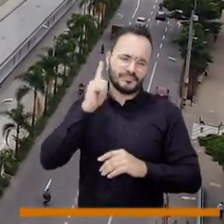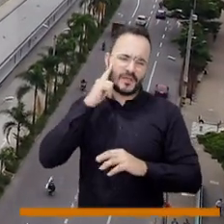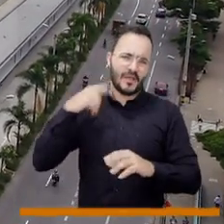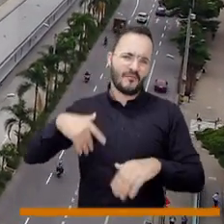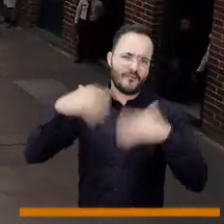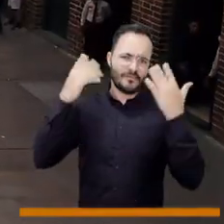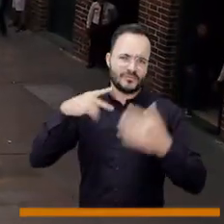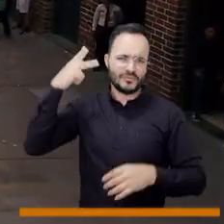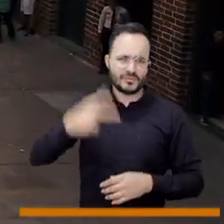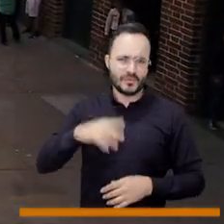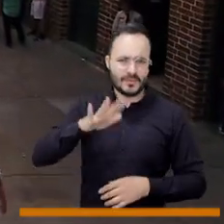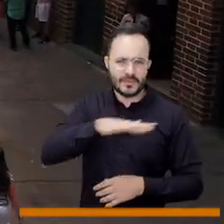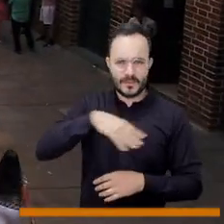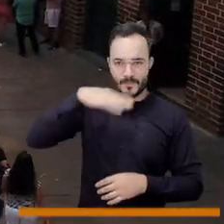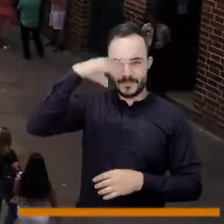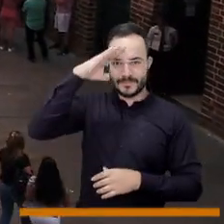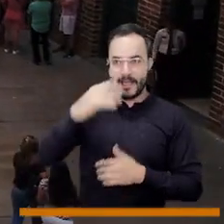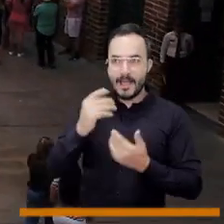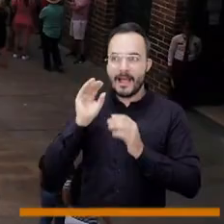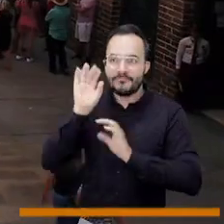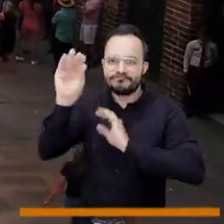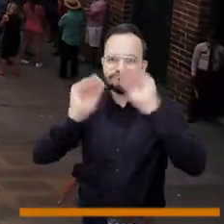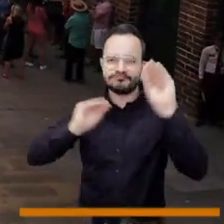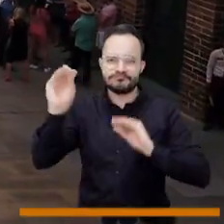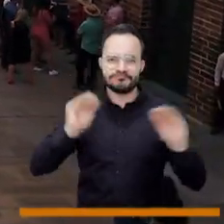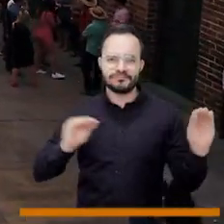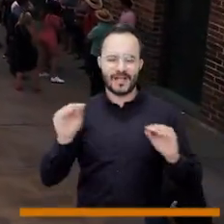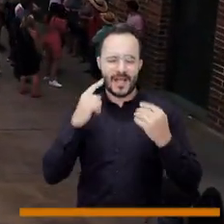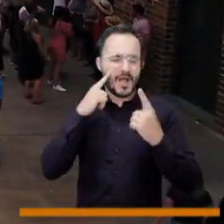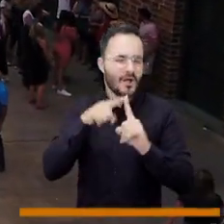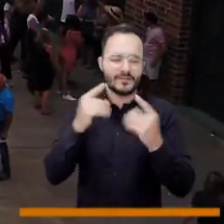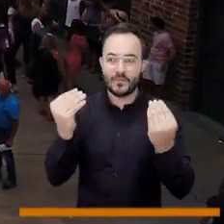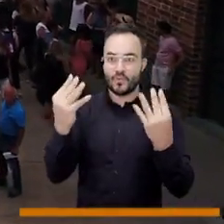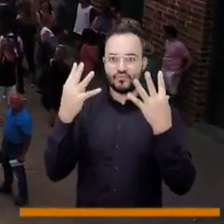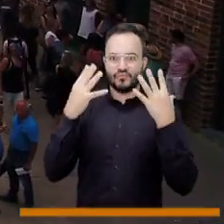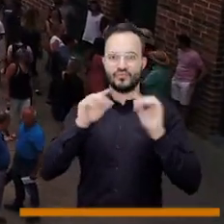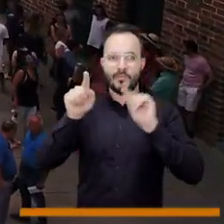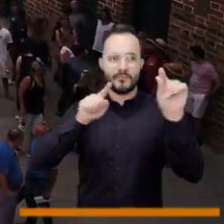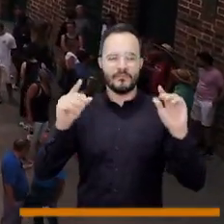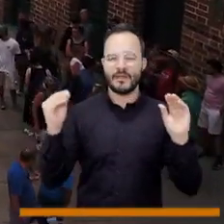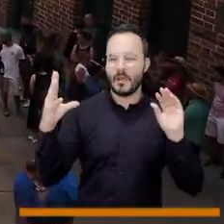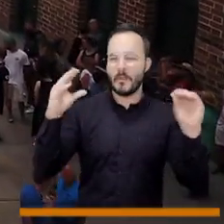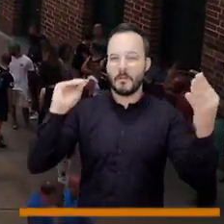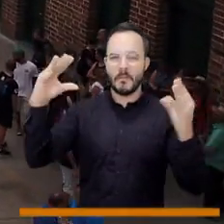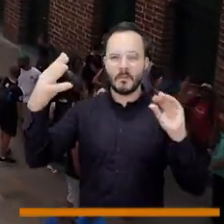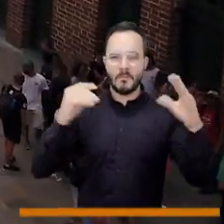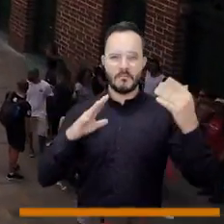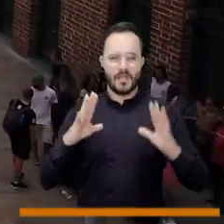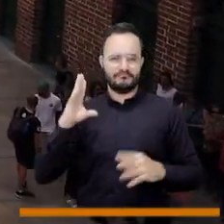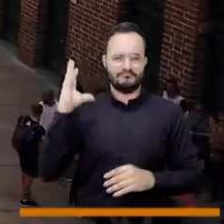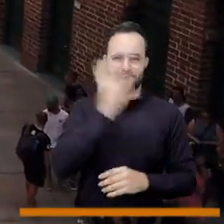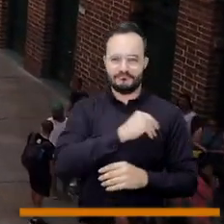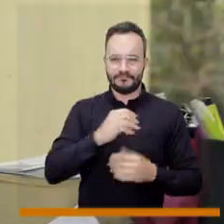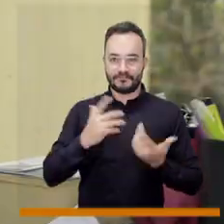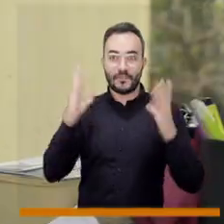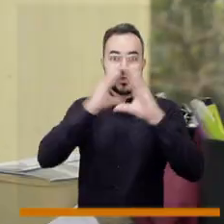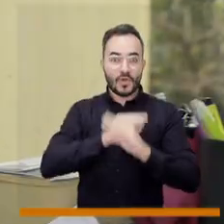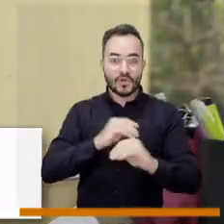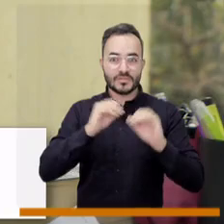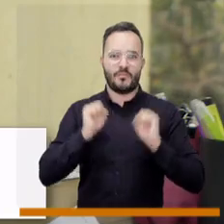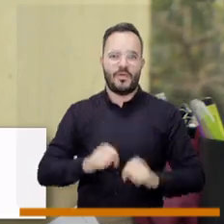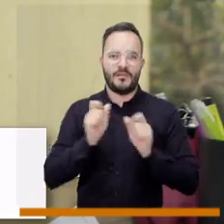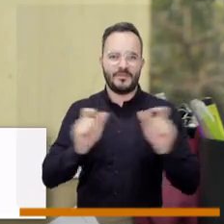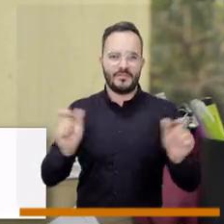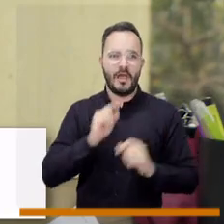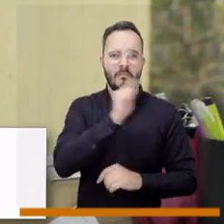representativos de la ciudad. Esperamos hacer una estrategia de luz para darle vida a estas edificaciones, a nuestro patrimonio construido en